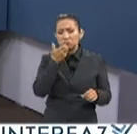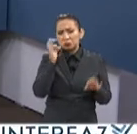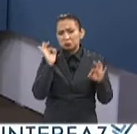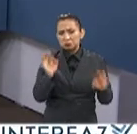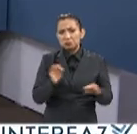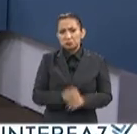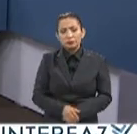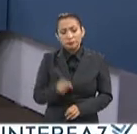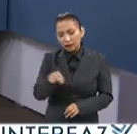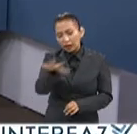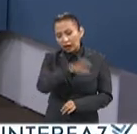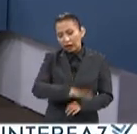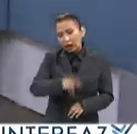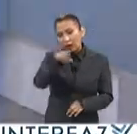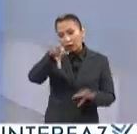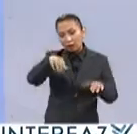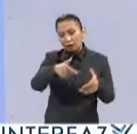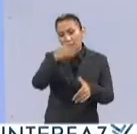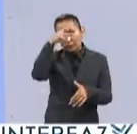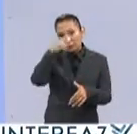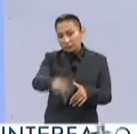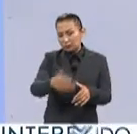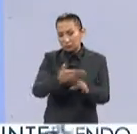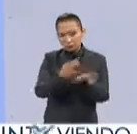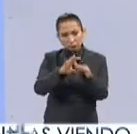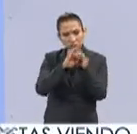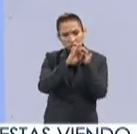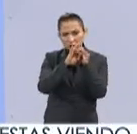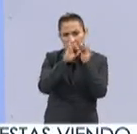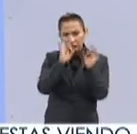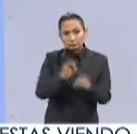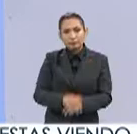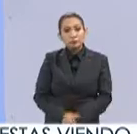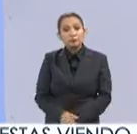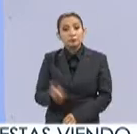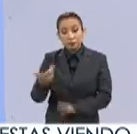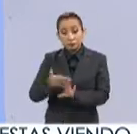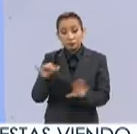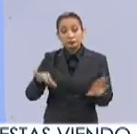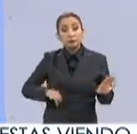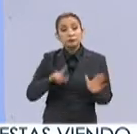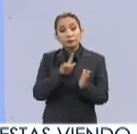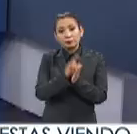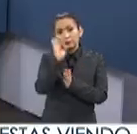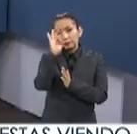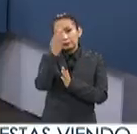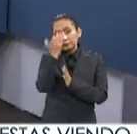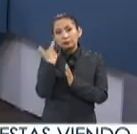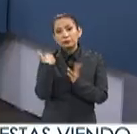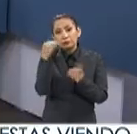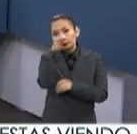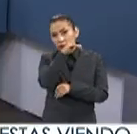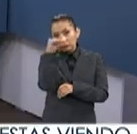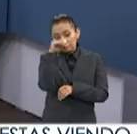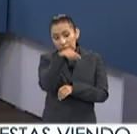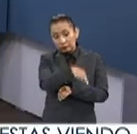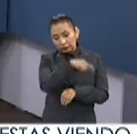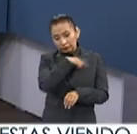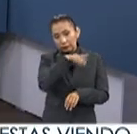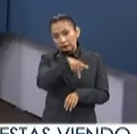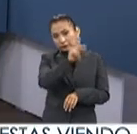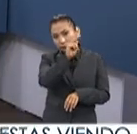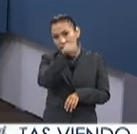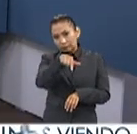muy bien. O sea, ya la comunidad mexicana está muy integrada. Y es interesante esta ley federal de gratuidad, ¿no? Que es el